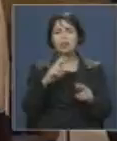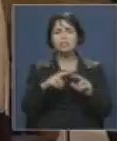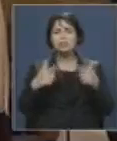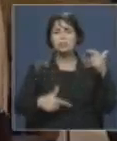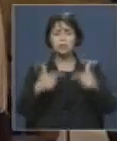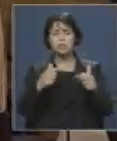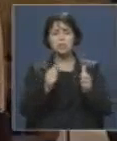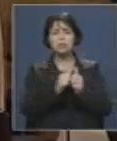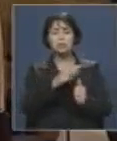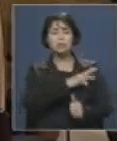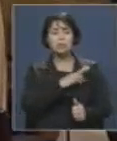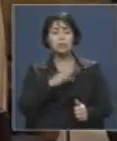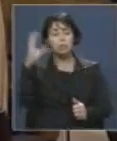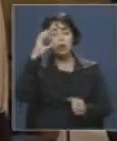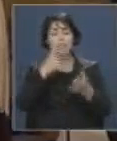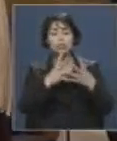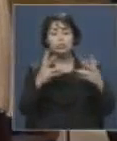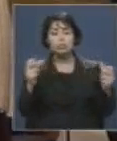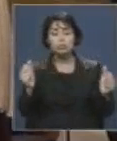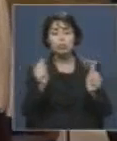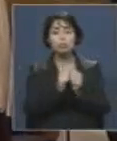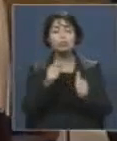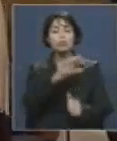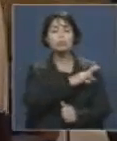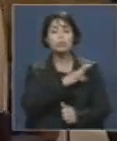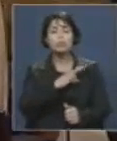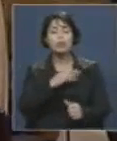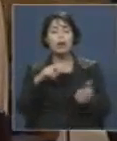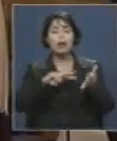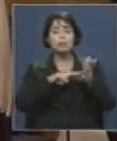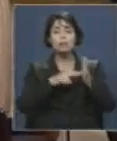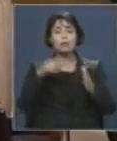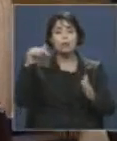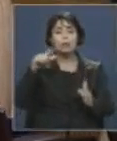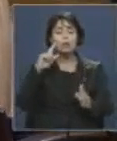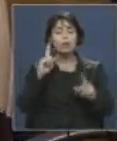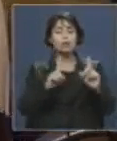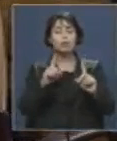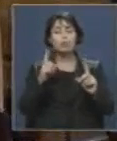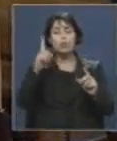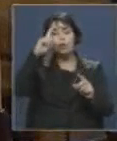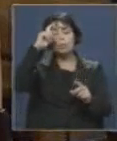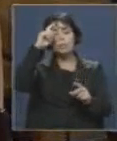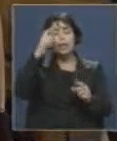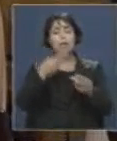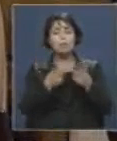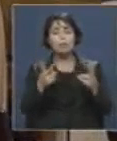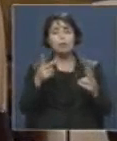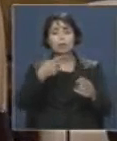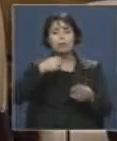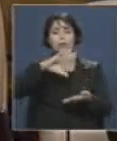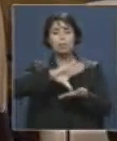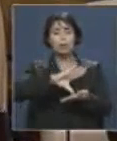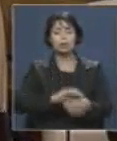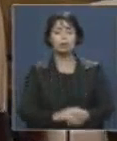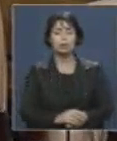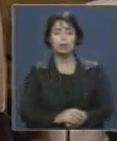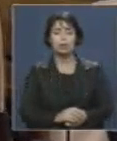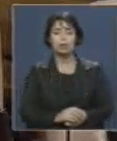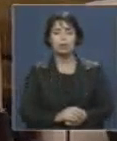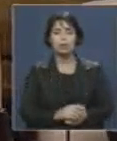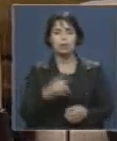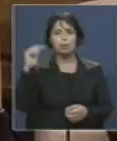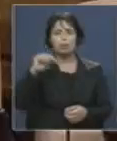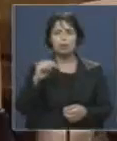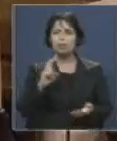con el Ministro, sino de buscar soluciones en conjunto con el Ministro al problema que tenemos en algunos hospitales públicos del país. Lo